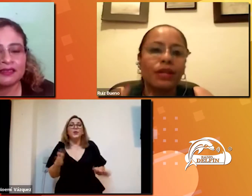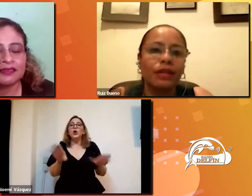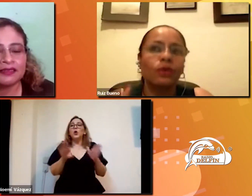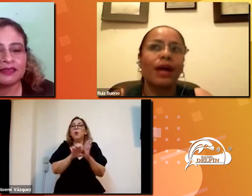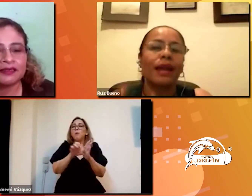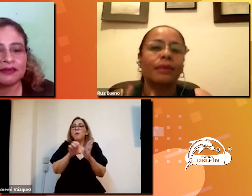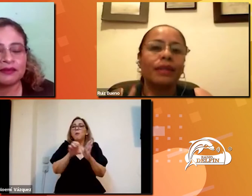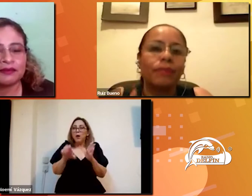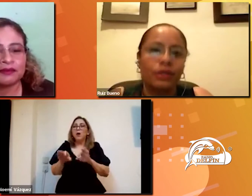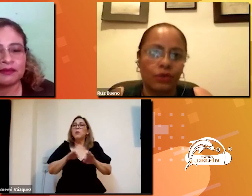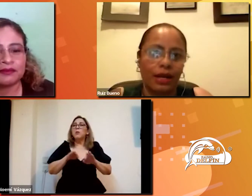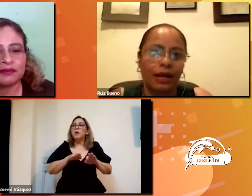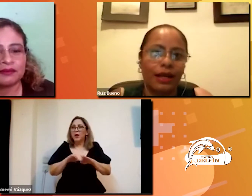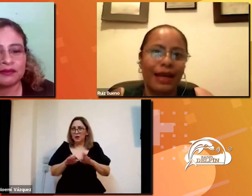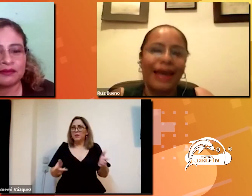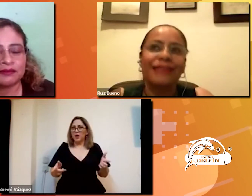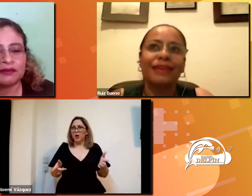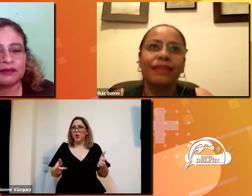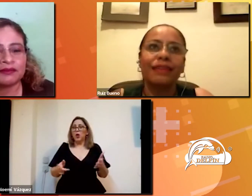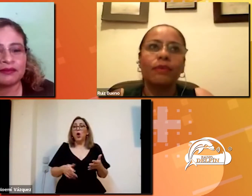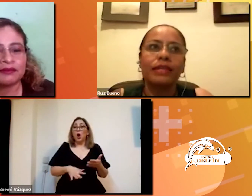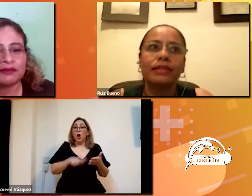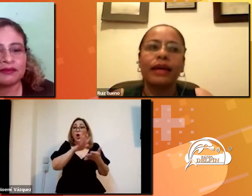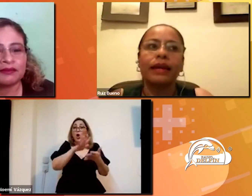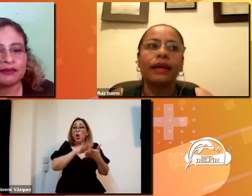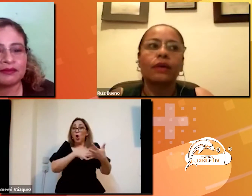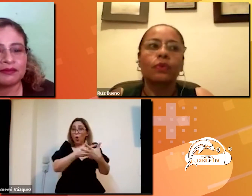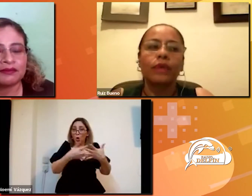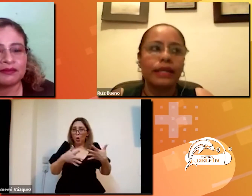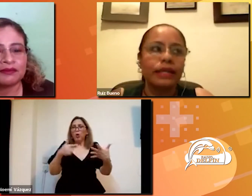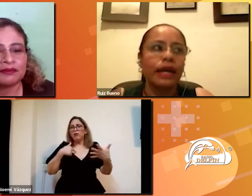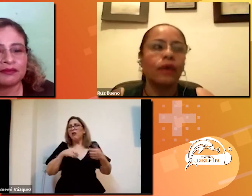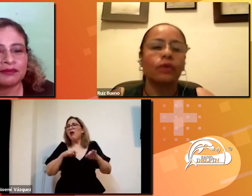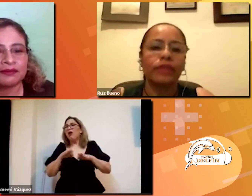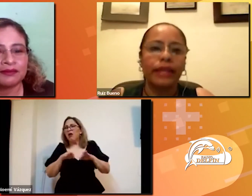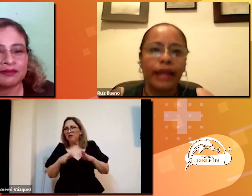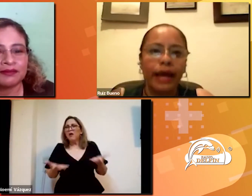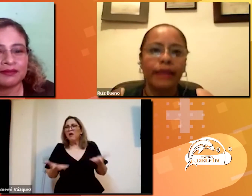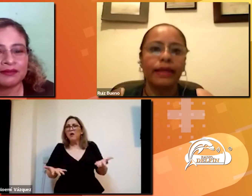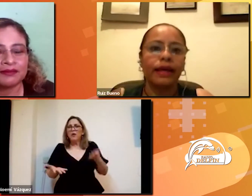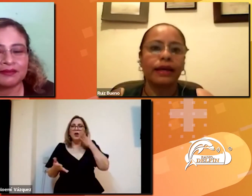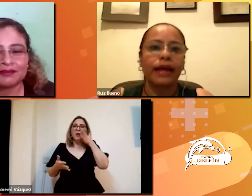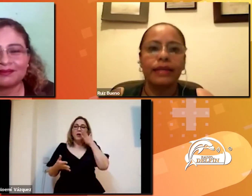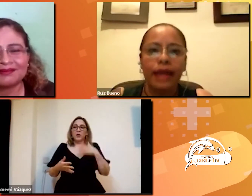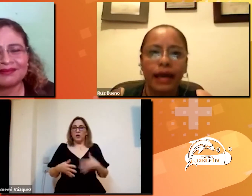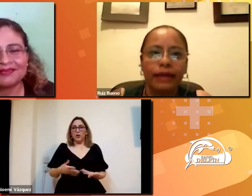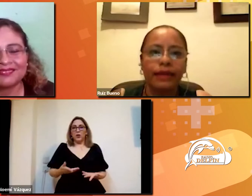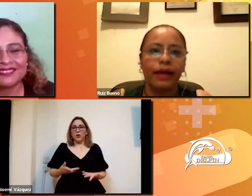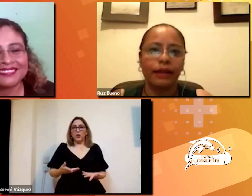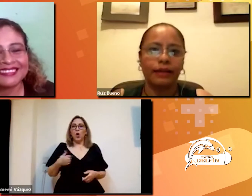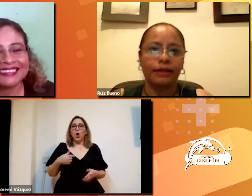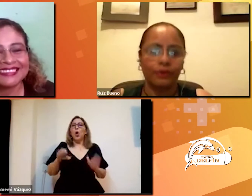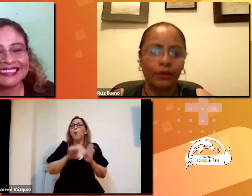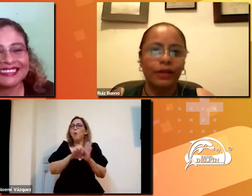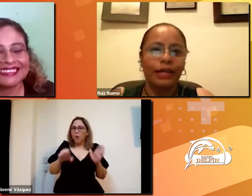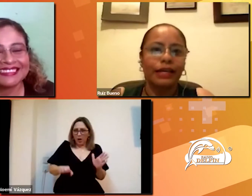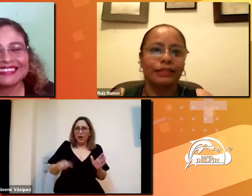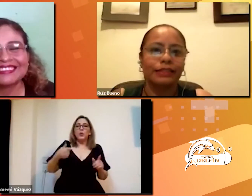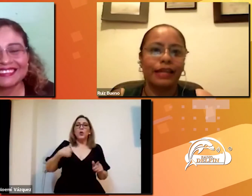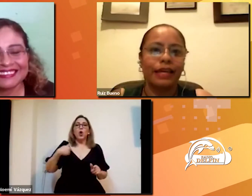Me estoy yendo a la vida personal. Es que debo de ser una niña ordenada, callada,